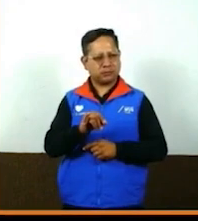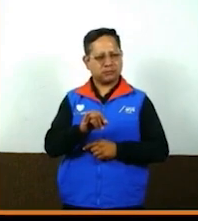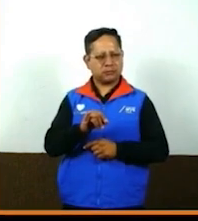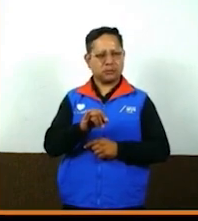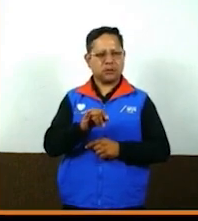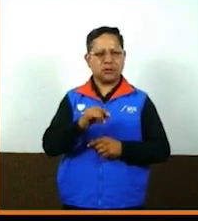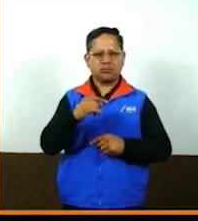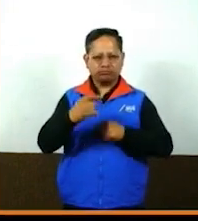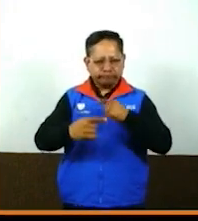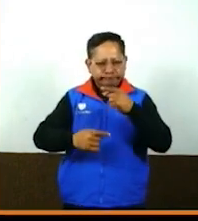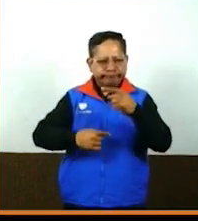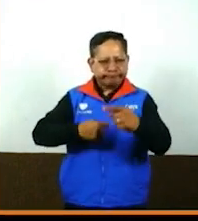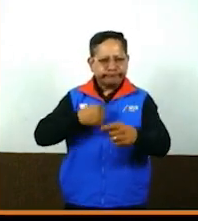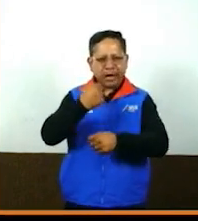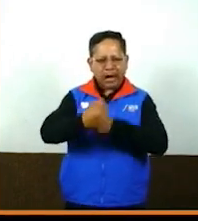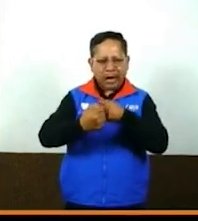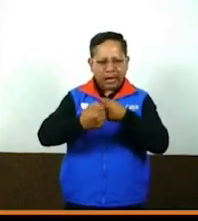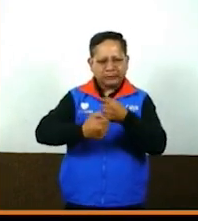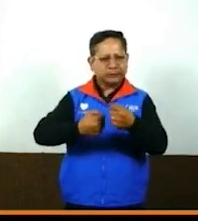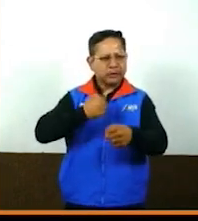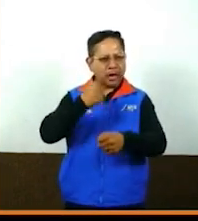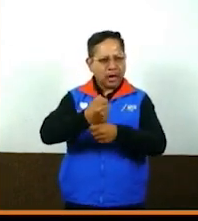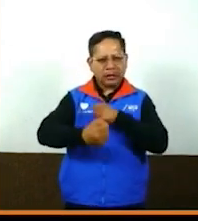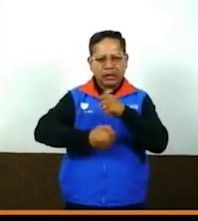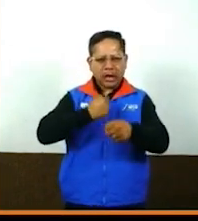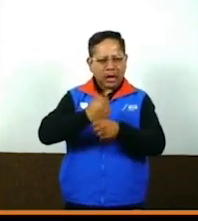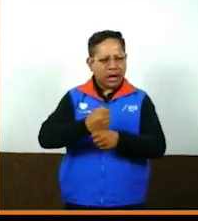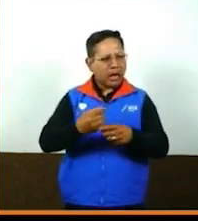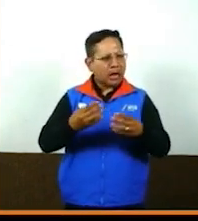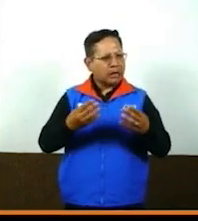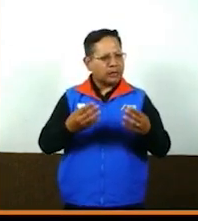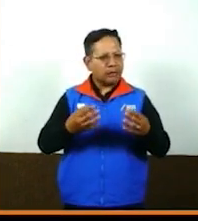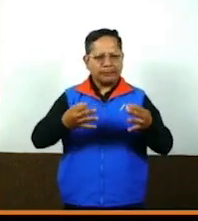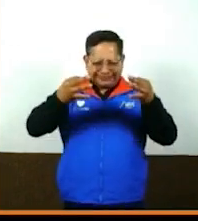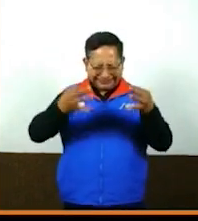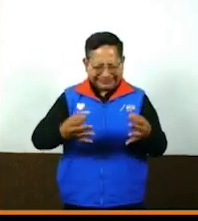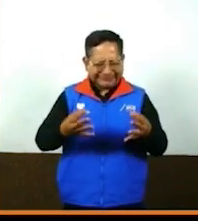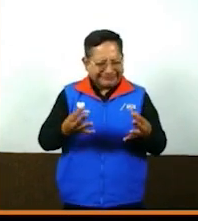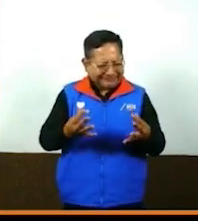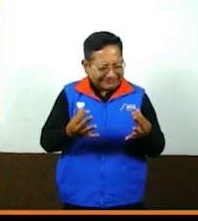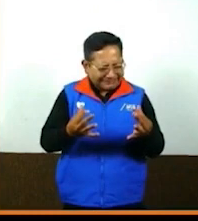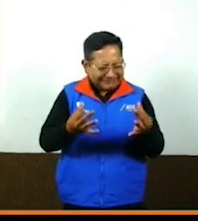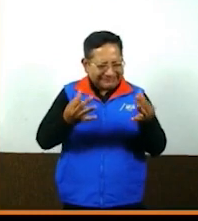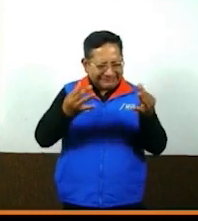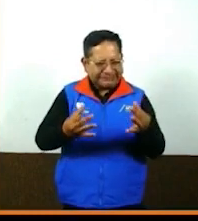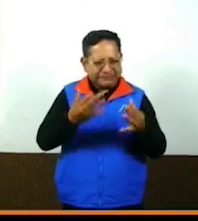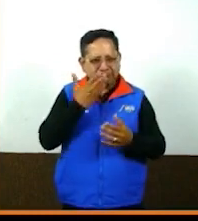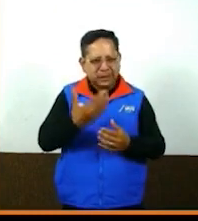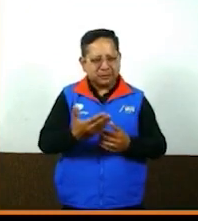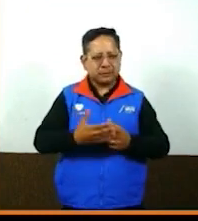Posteriormente, años subsecuentes, dijimos, oye, hay que evaluarle la calidad al proveedor para que pueda ser un proveedor de nosotros.